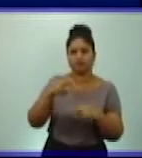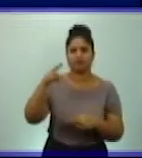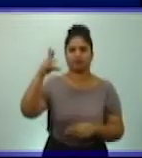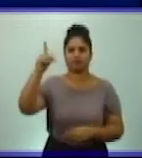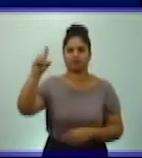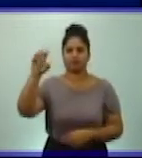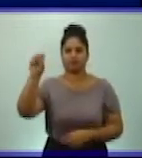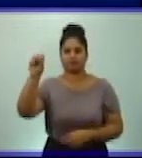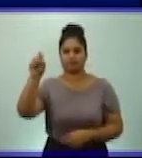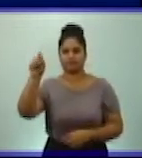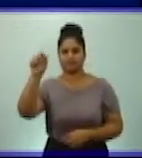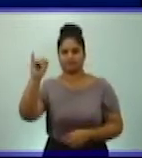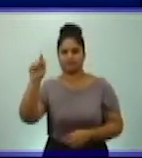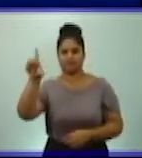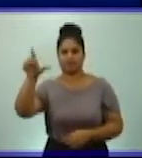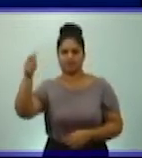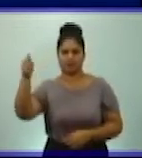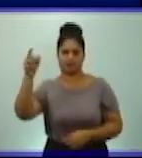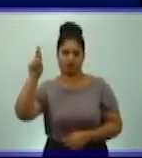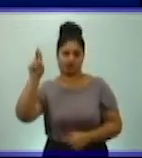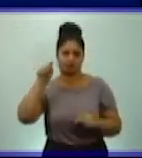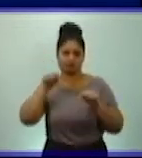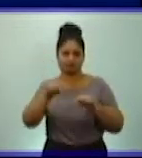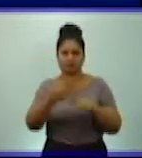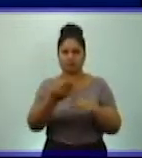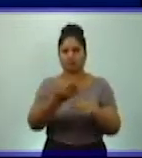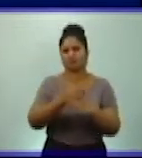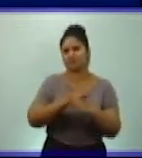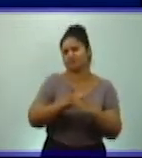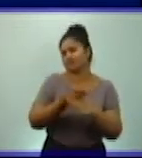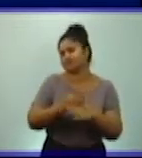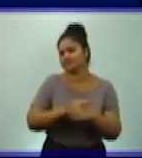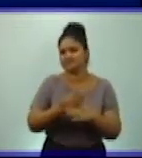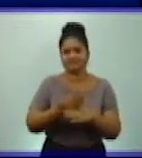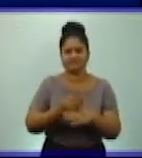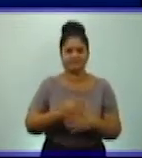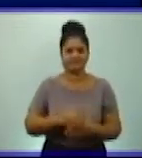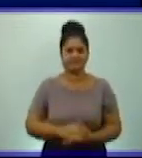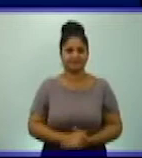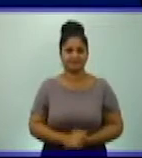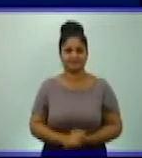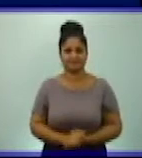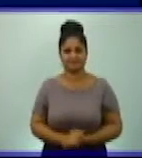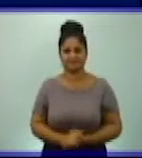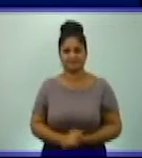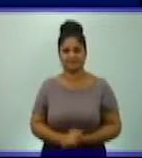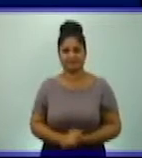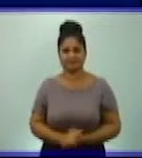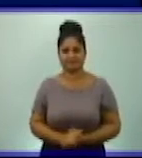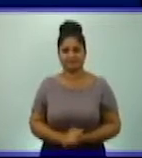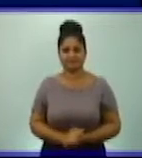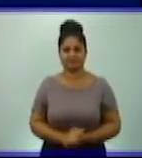químico de ciertas y determinadas sustancias, y aquí en este caso está